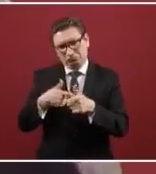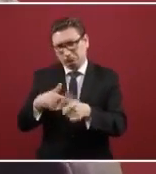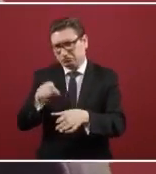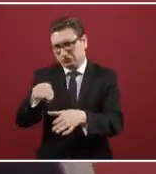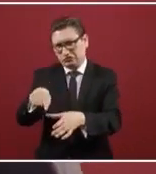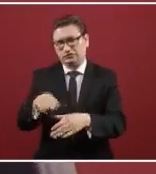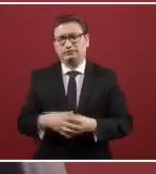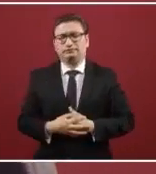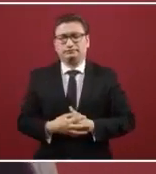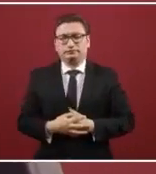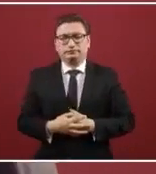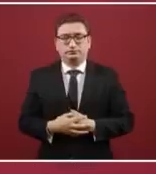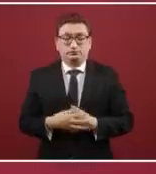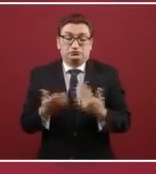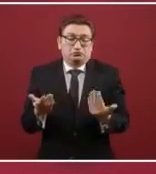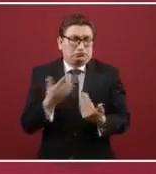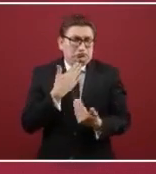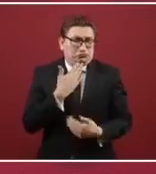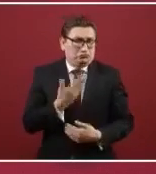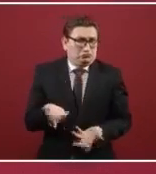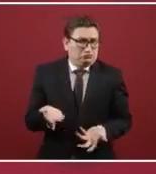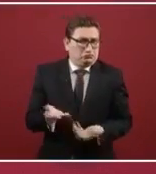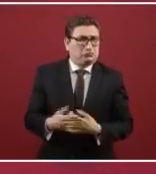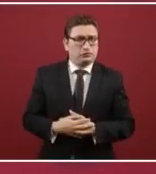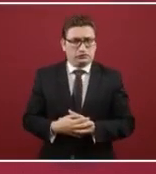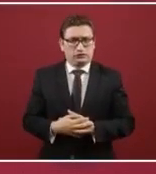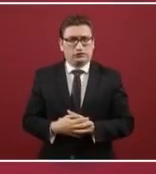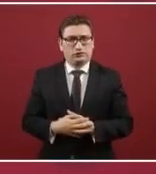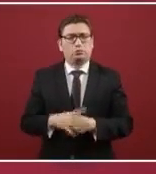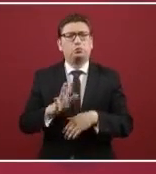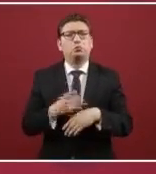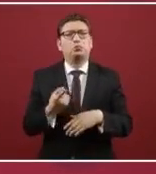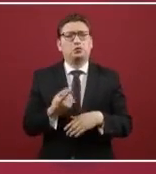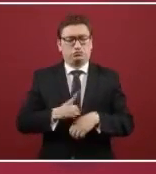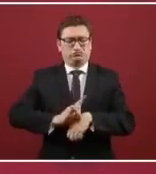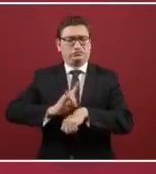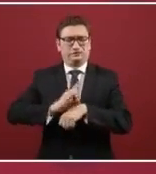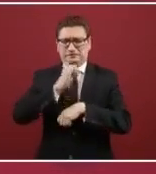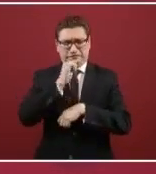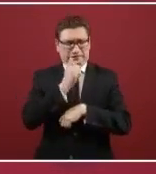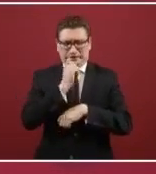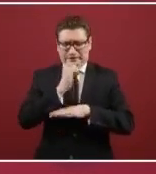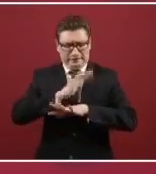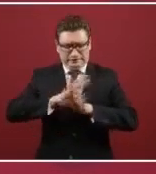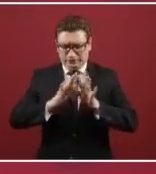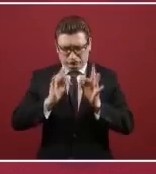Además, pues qué bien, ¿no?, que sin simulación fuera